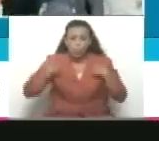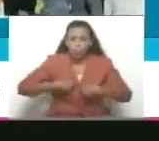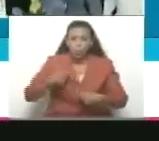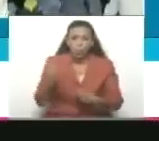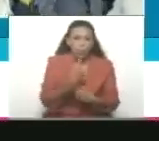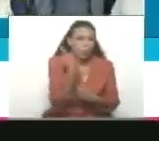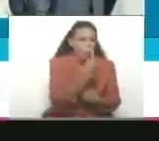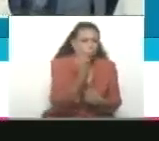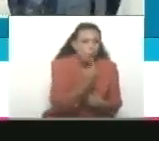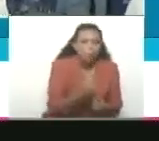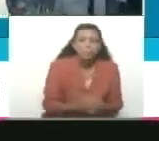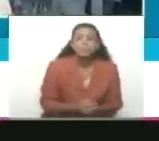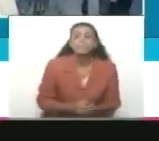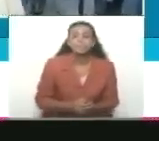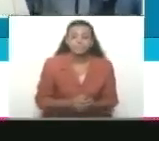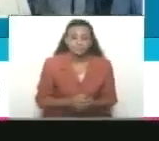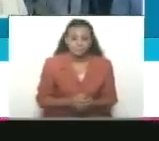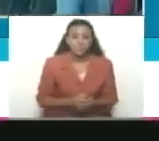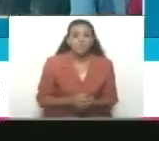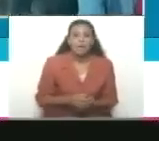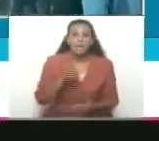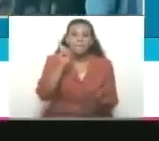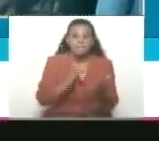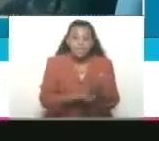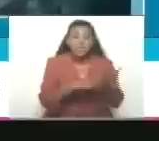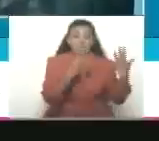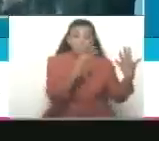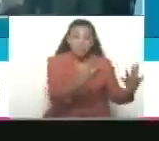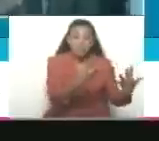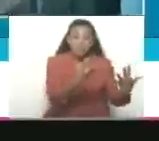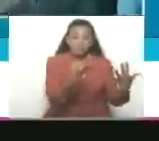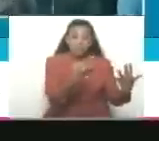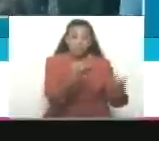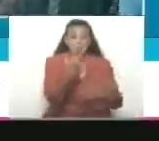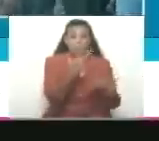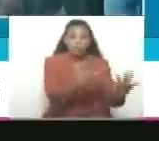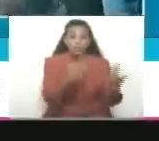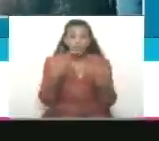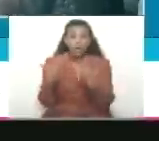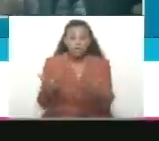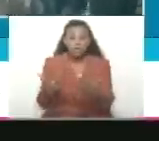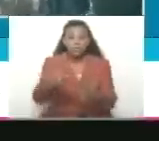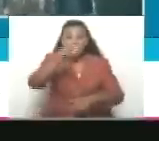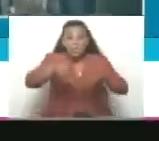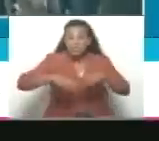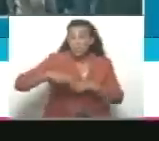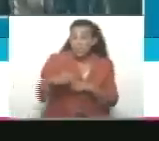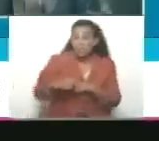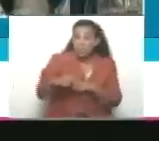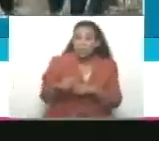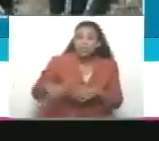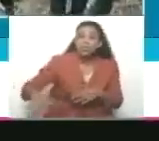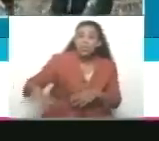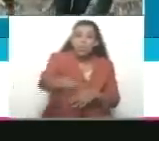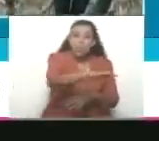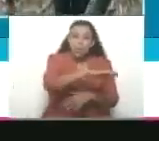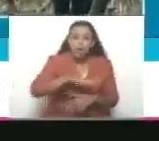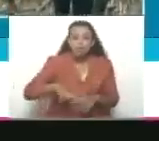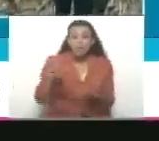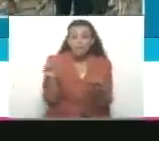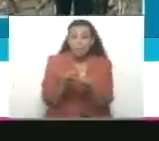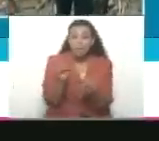paramédicos y 1988 funcionarios Y funcionarias de todos los organismos del